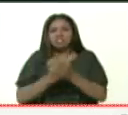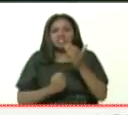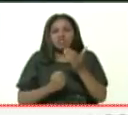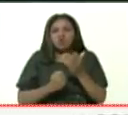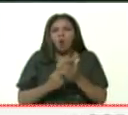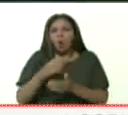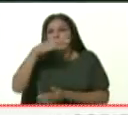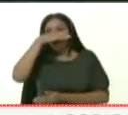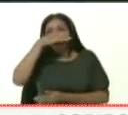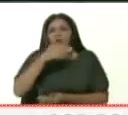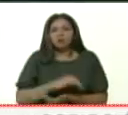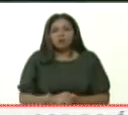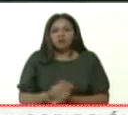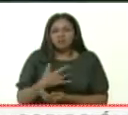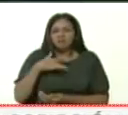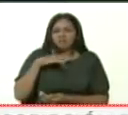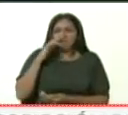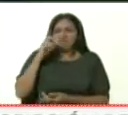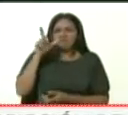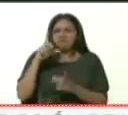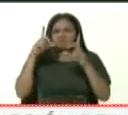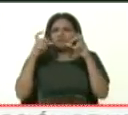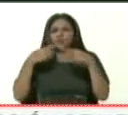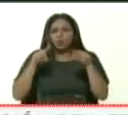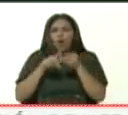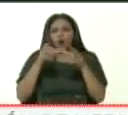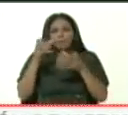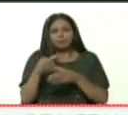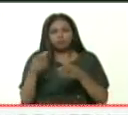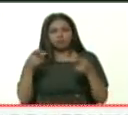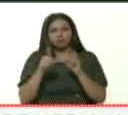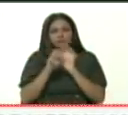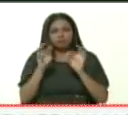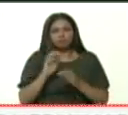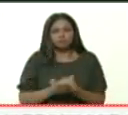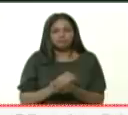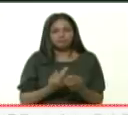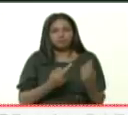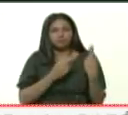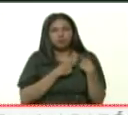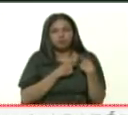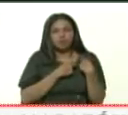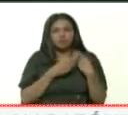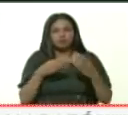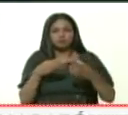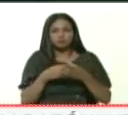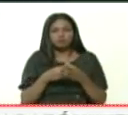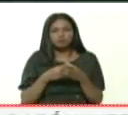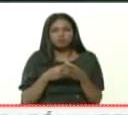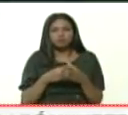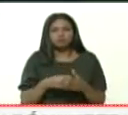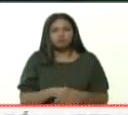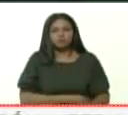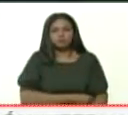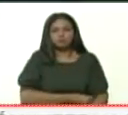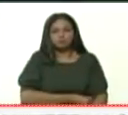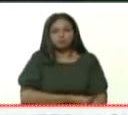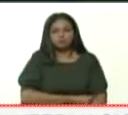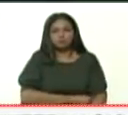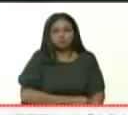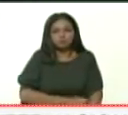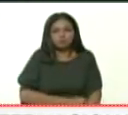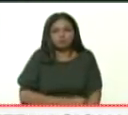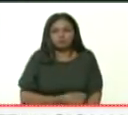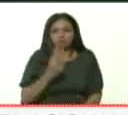Rastrojos, extrañas fotos de Juan Guaidó con los representantes de Los Rastrojos, curiosas fotos de